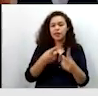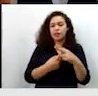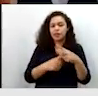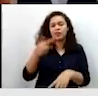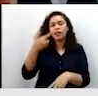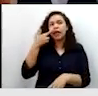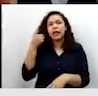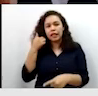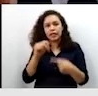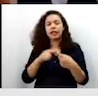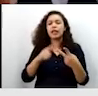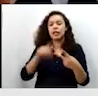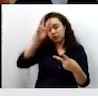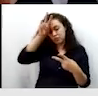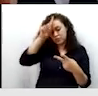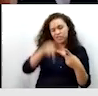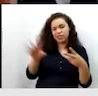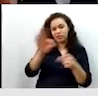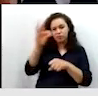ratas, cucarachas, mosquitos.